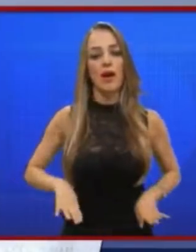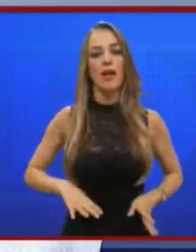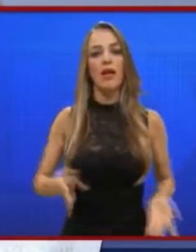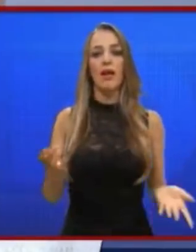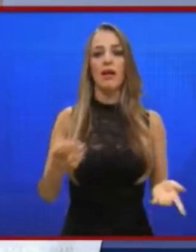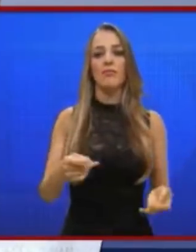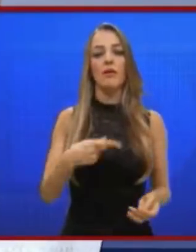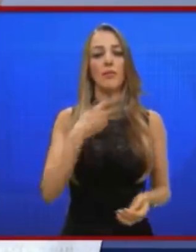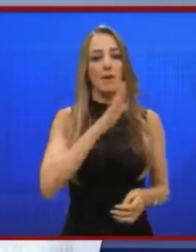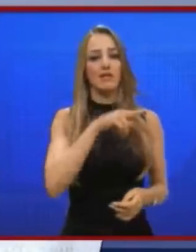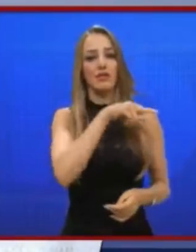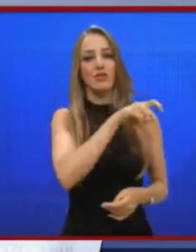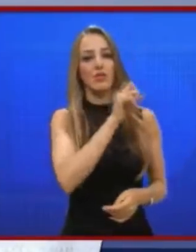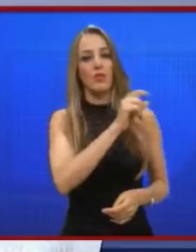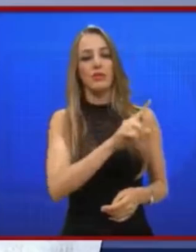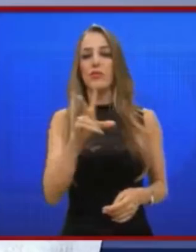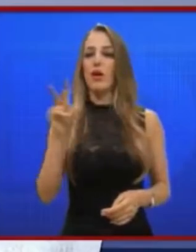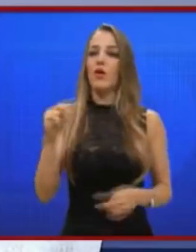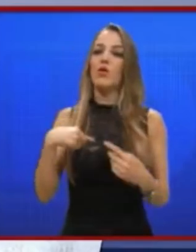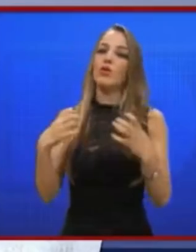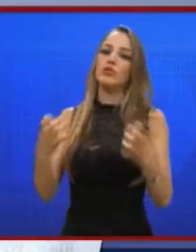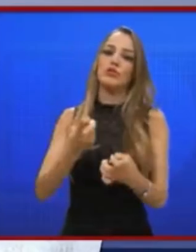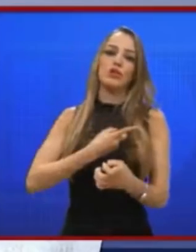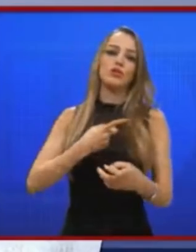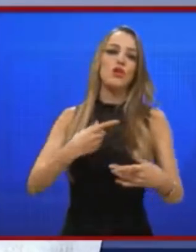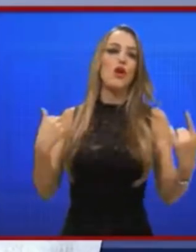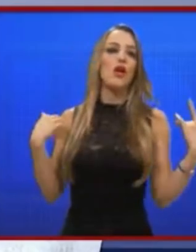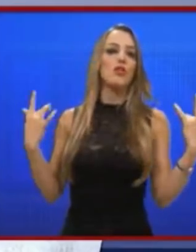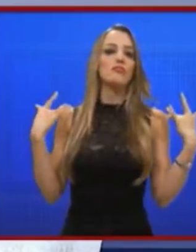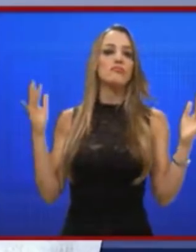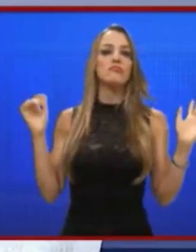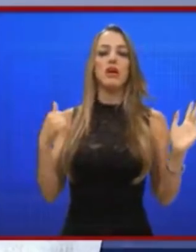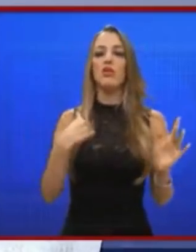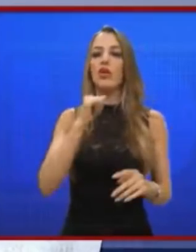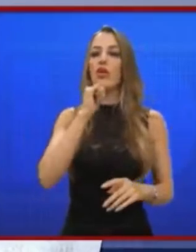o...? No, yo estoy sola, ni a eso llego.